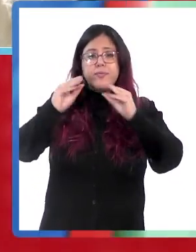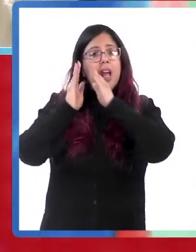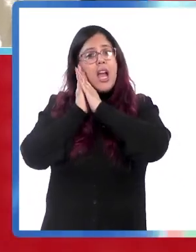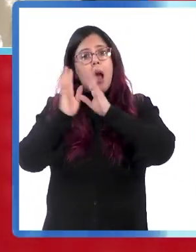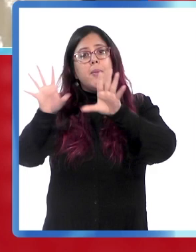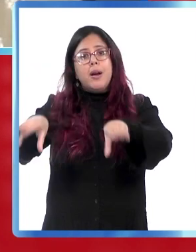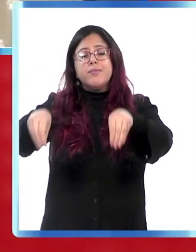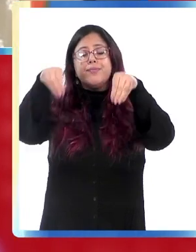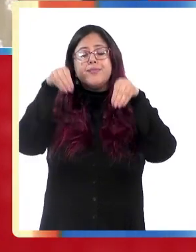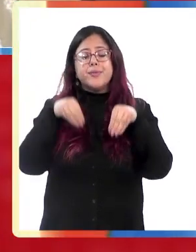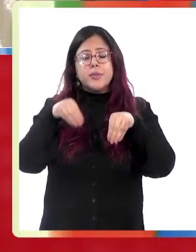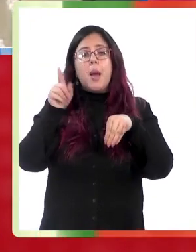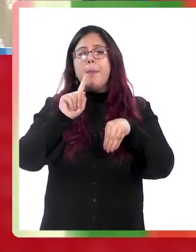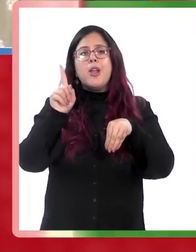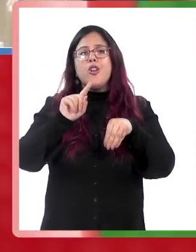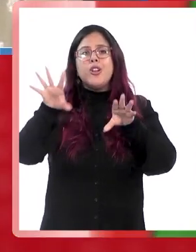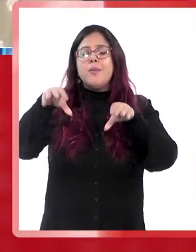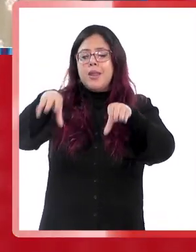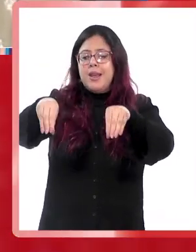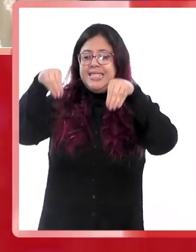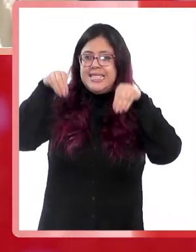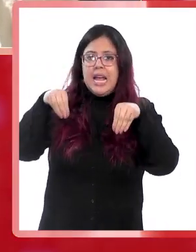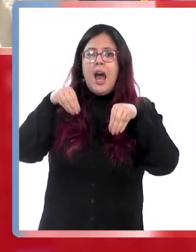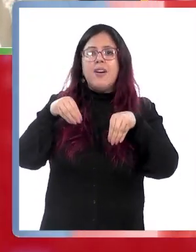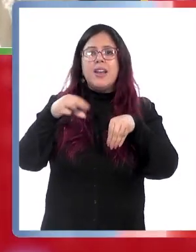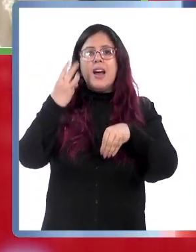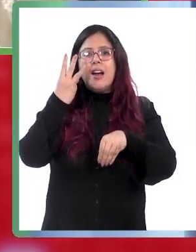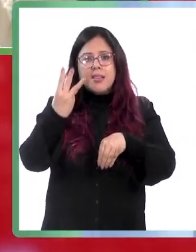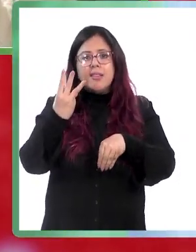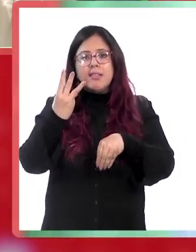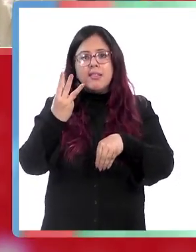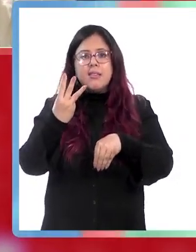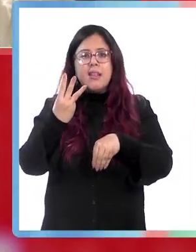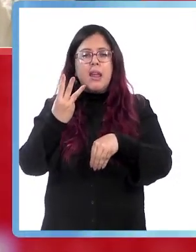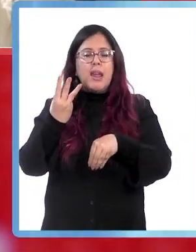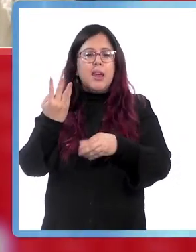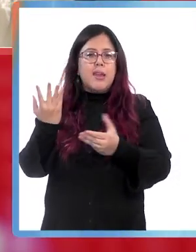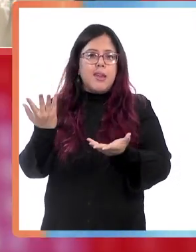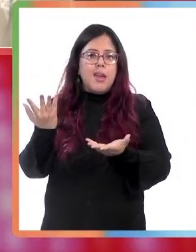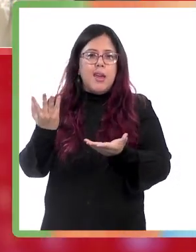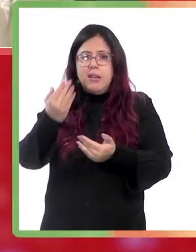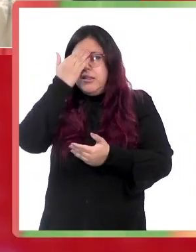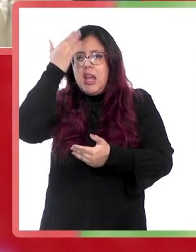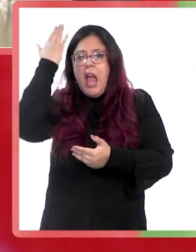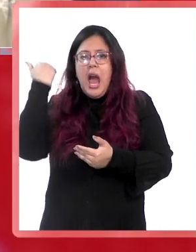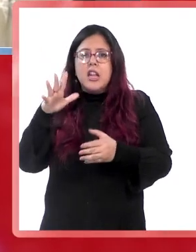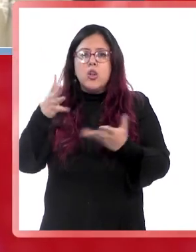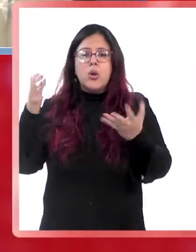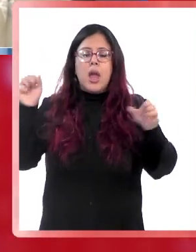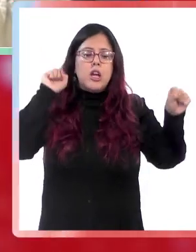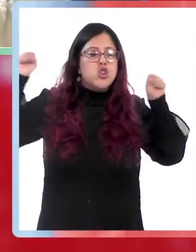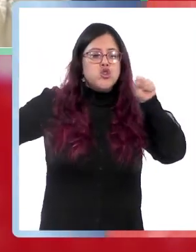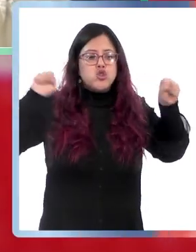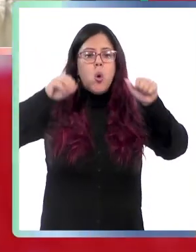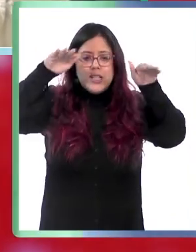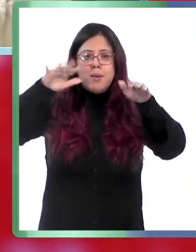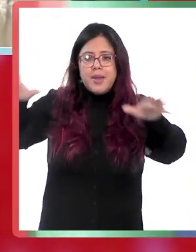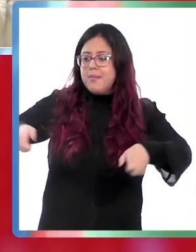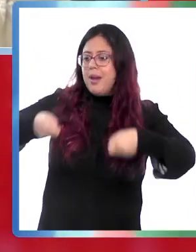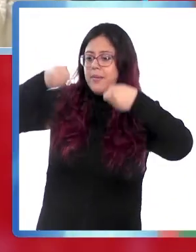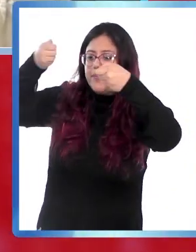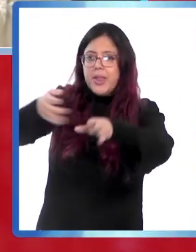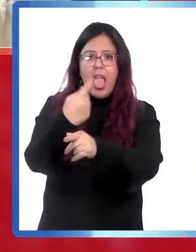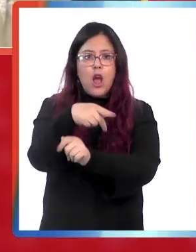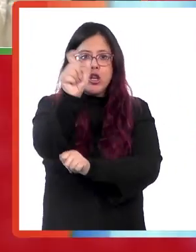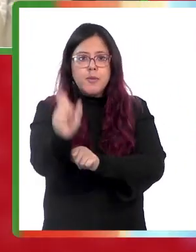no unas sábanas que están hace 3 días, te fijas, sino compartir toalla con una persona que se acaba de limpiar y secar con la misma toalla